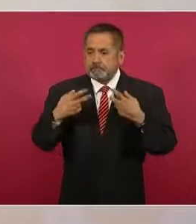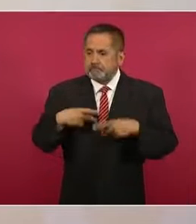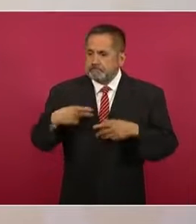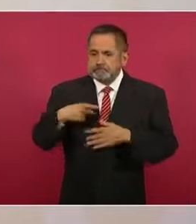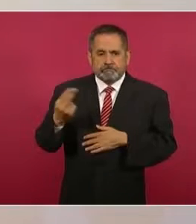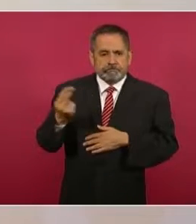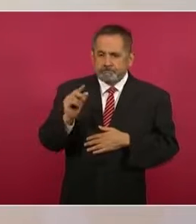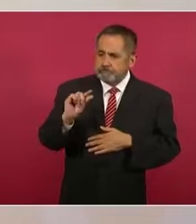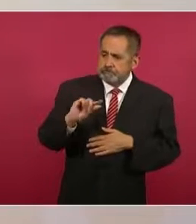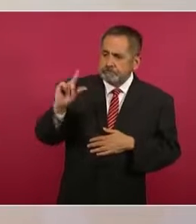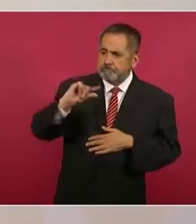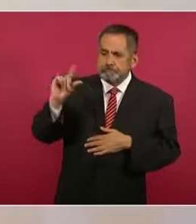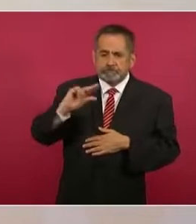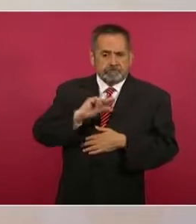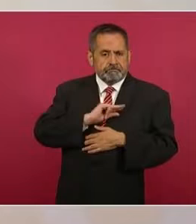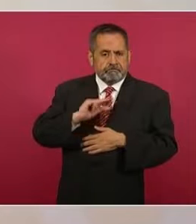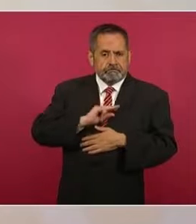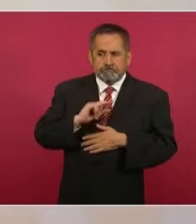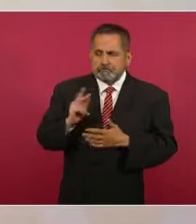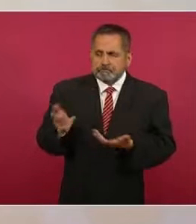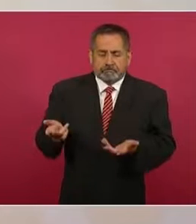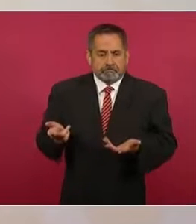especialistas